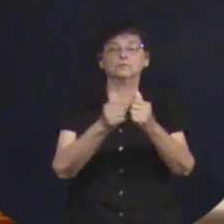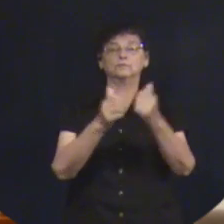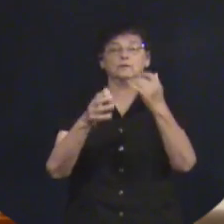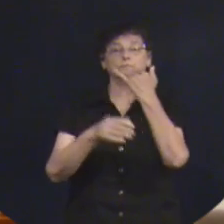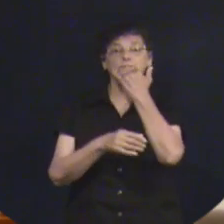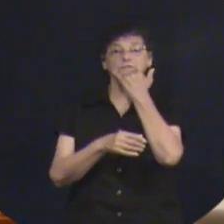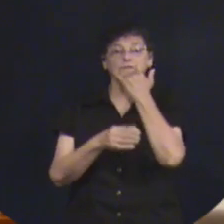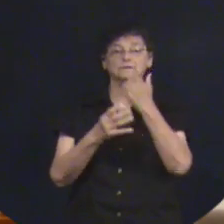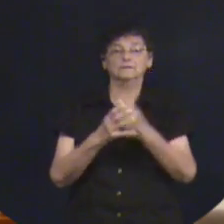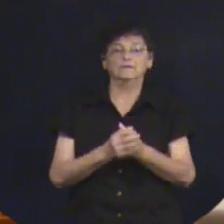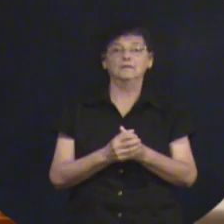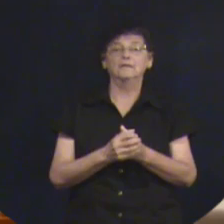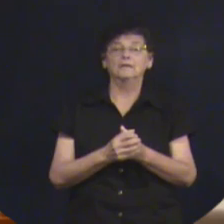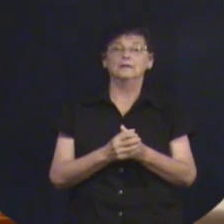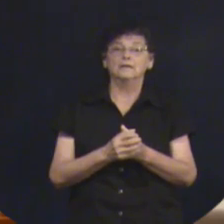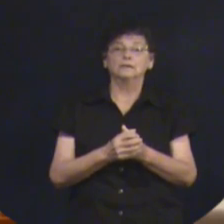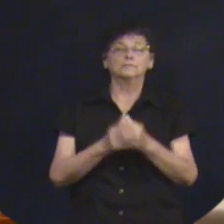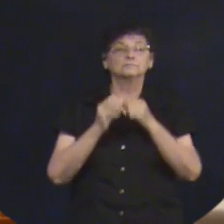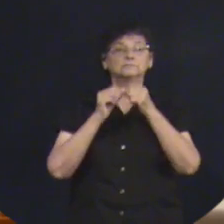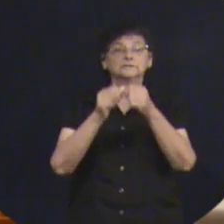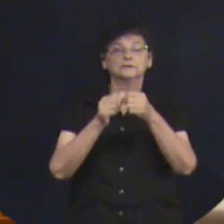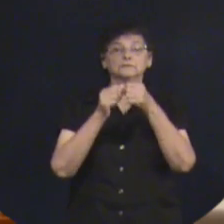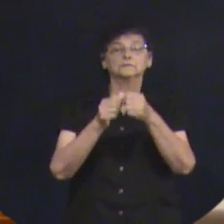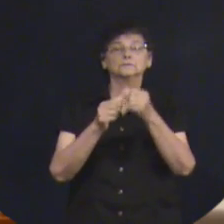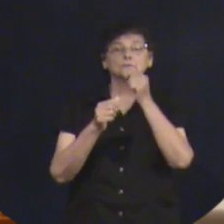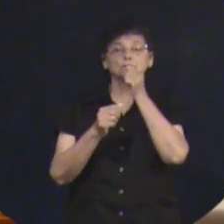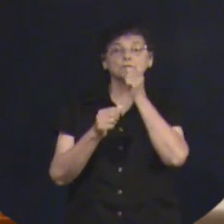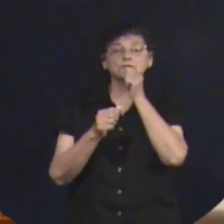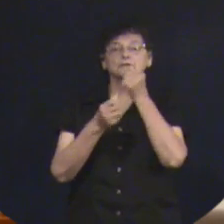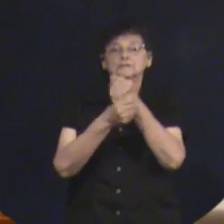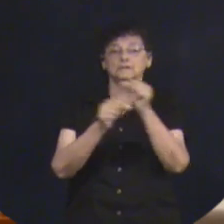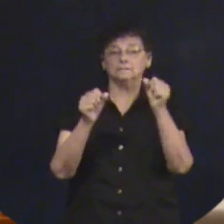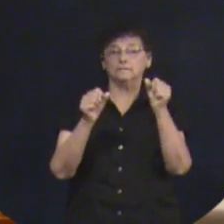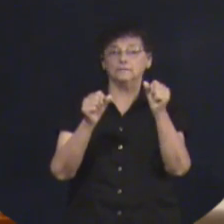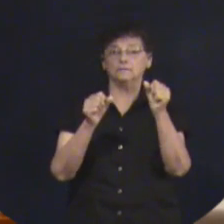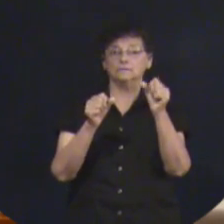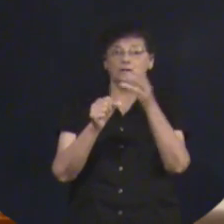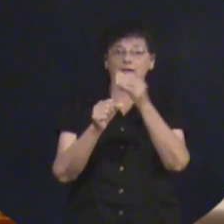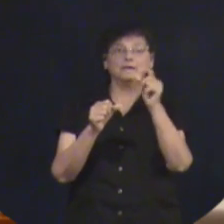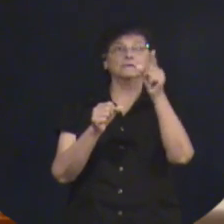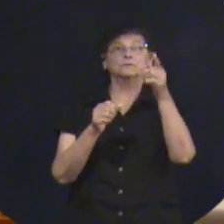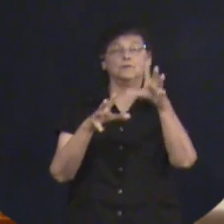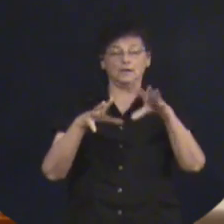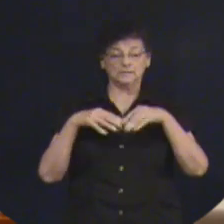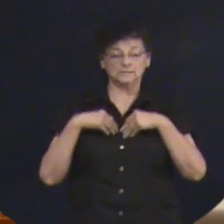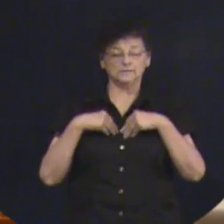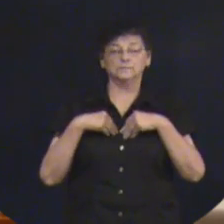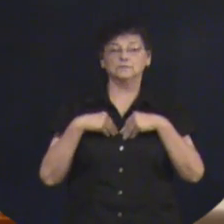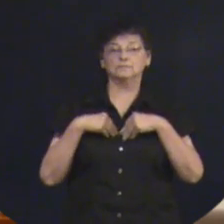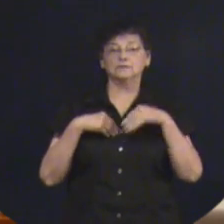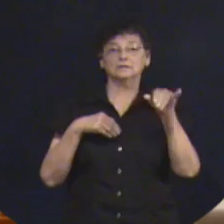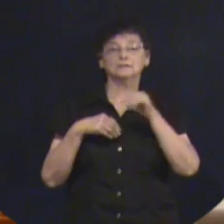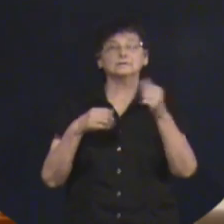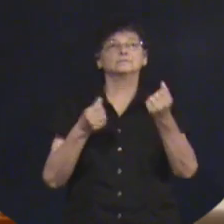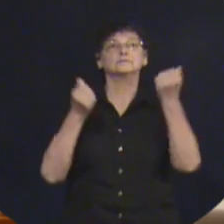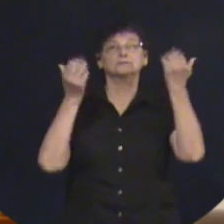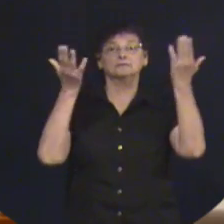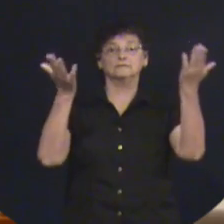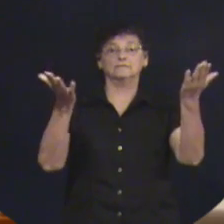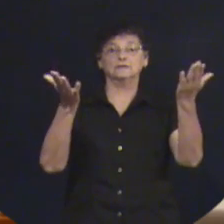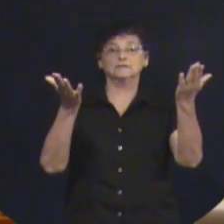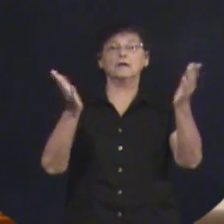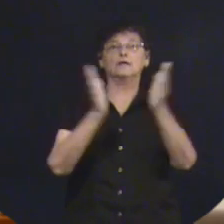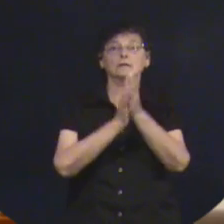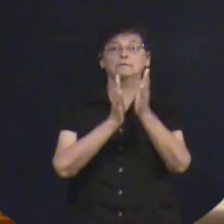mancha para perpetuar su pasión salvadora, y tú lo aceptaste como sacrificio